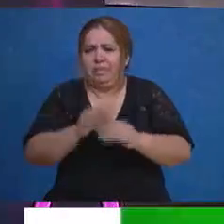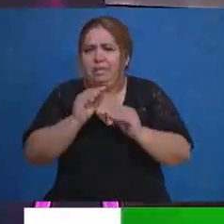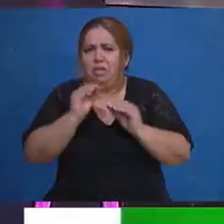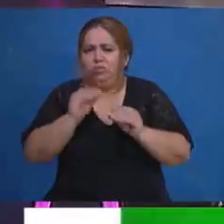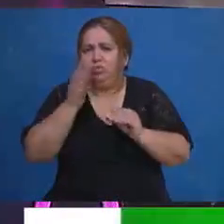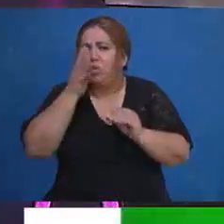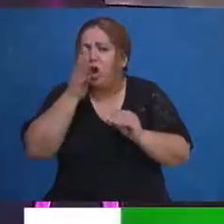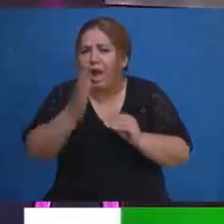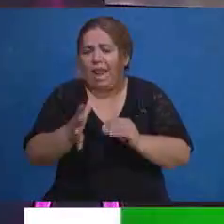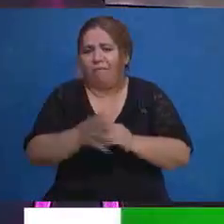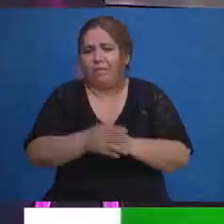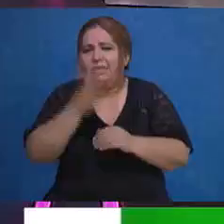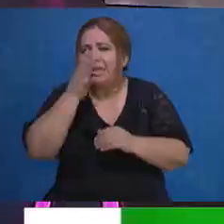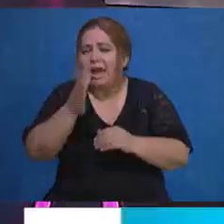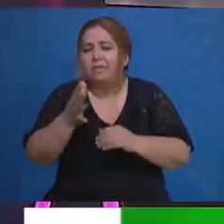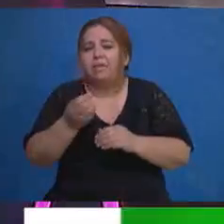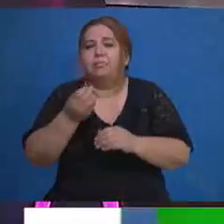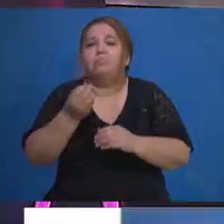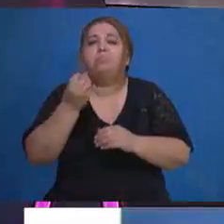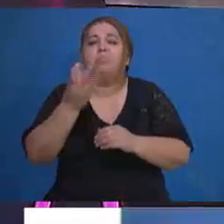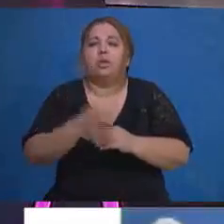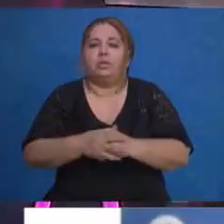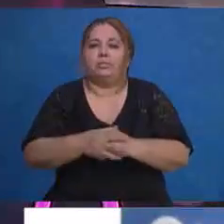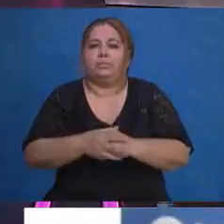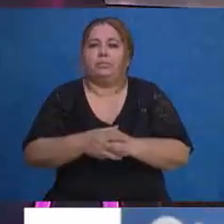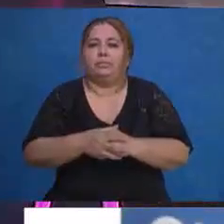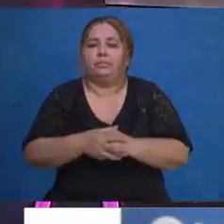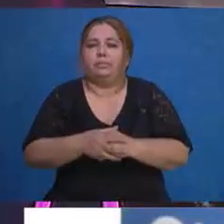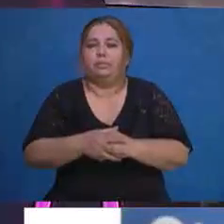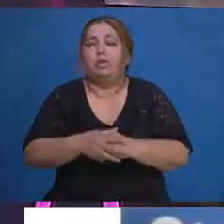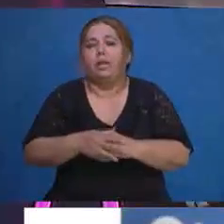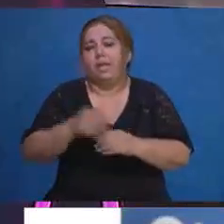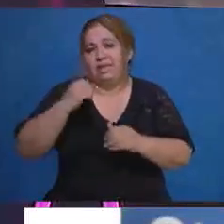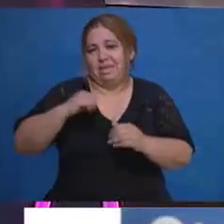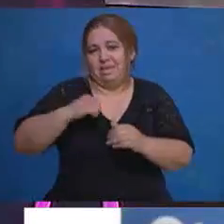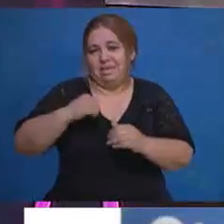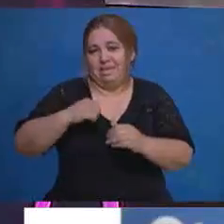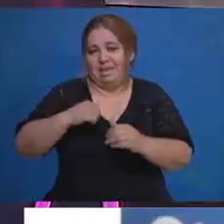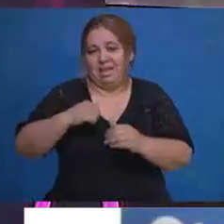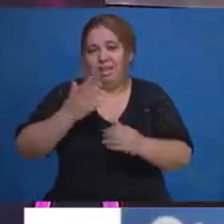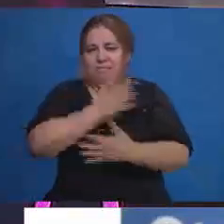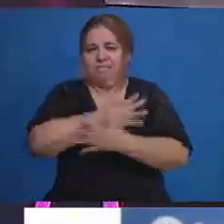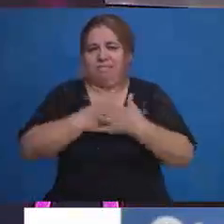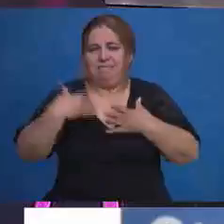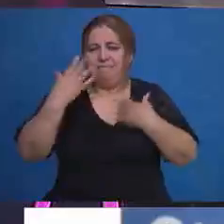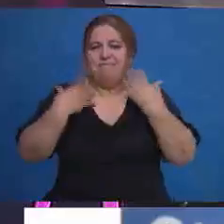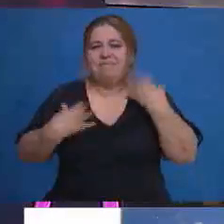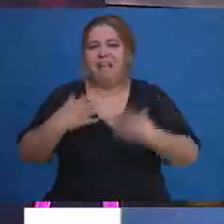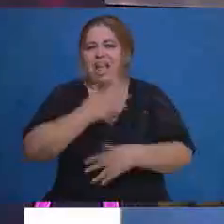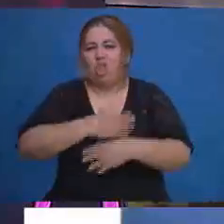realmente graves, porque esta persona se encontraba con excrementos, con sus propios excrementos habría